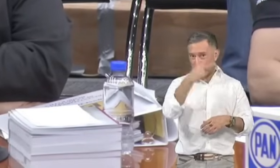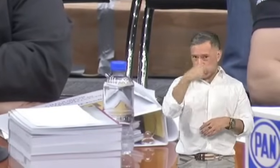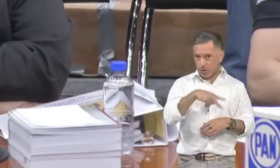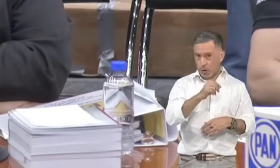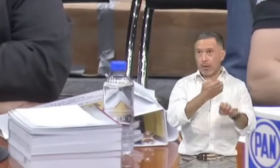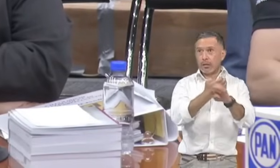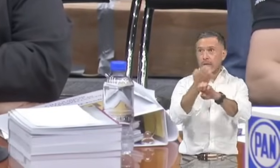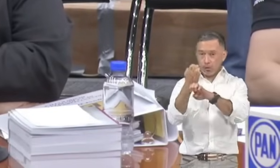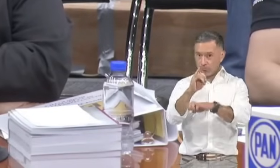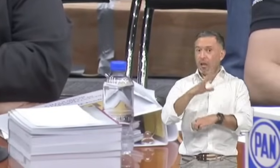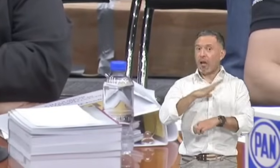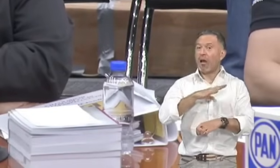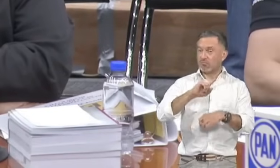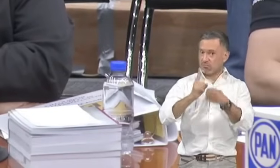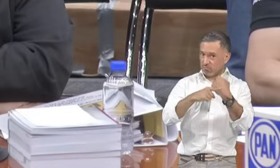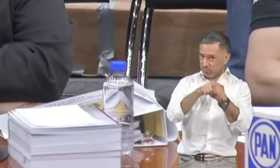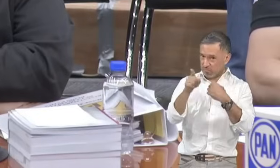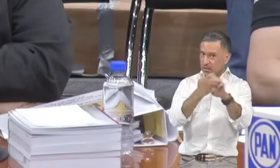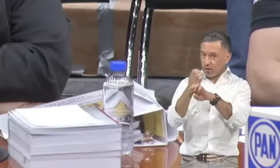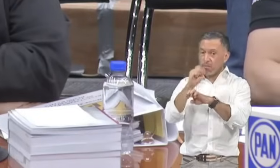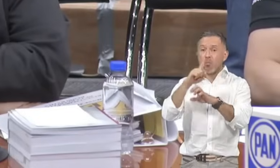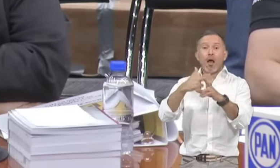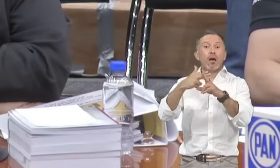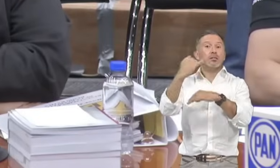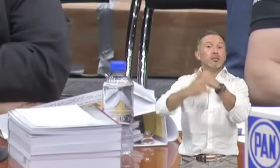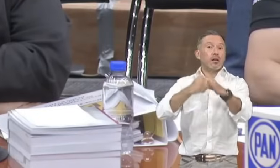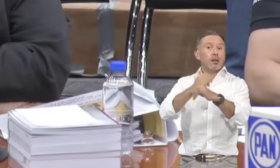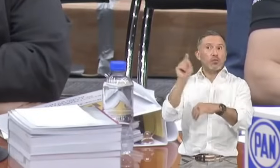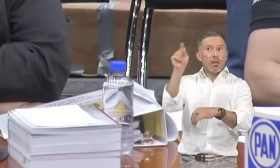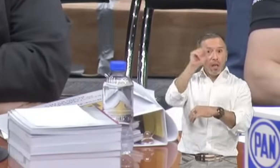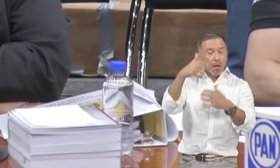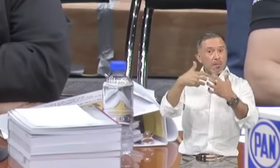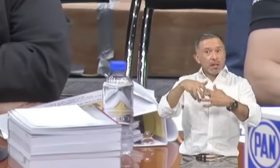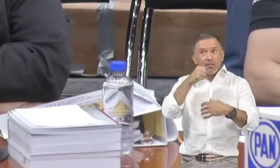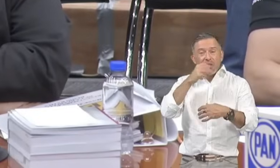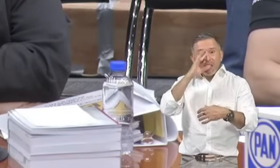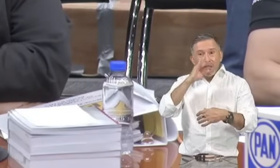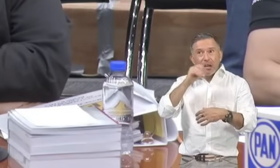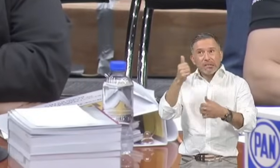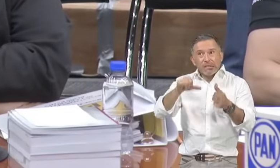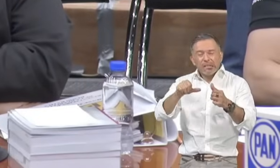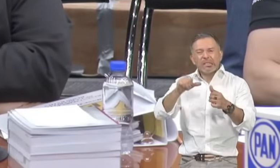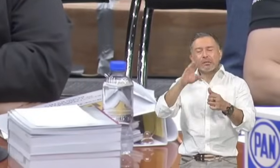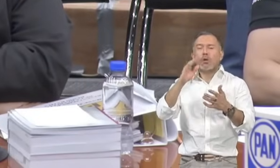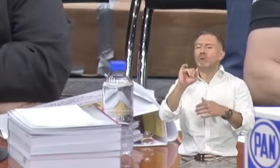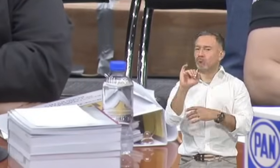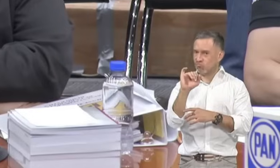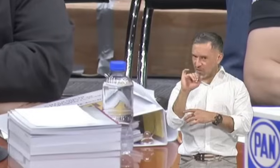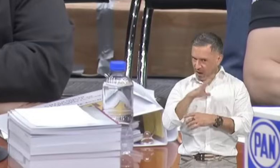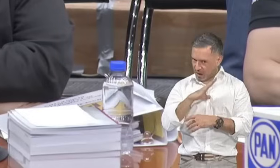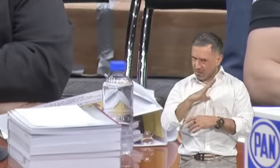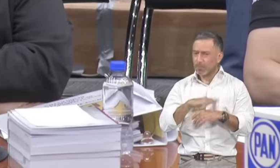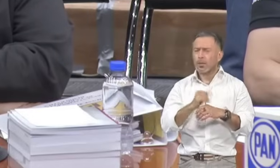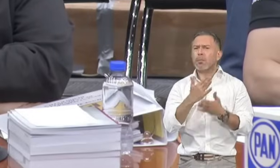sí, sucede a nivel nacional y sucede a nivel internacional. Es algo que tenemos que aprender a estudiar. ¿De qué tamaño es el